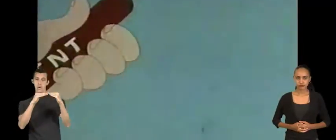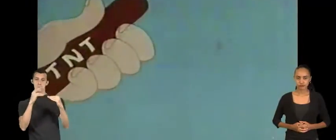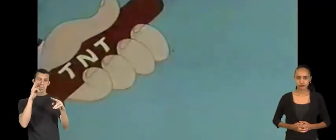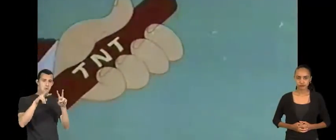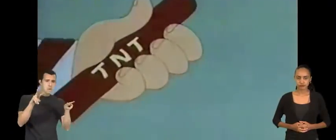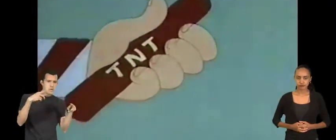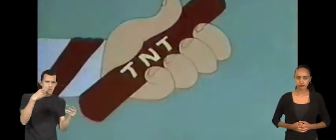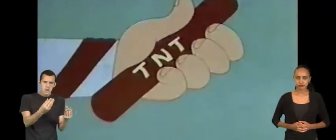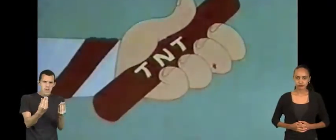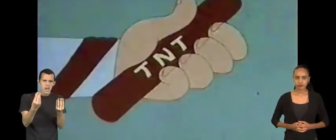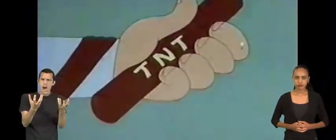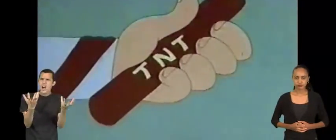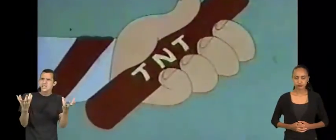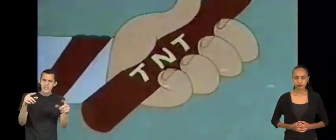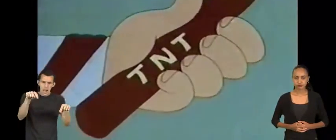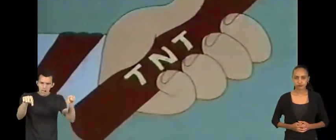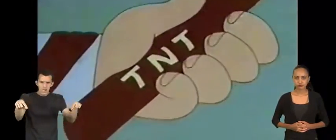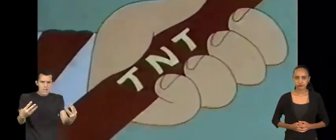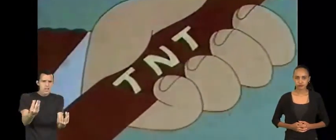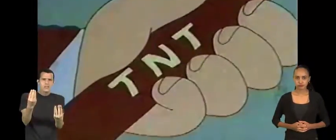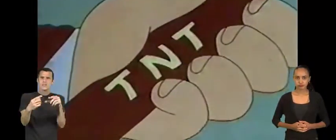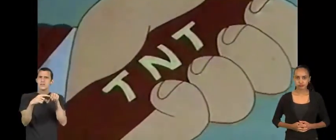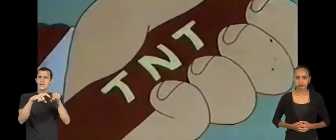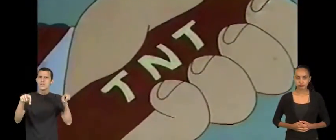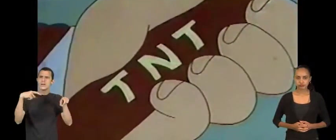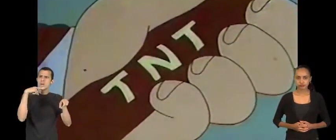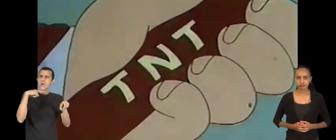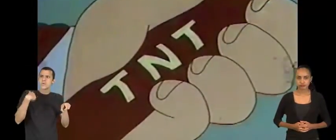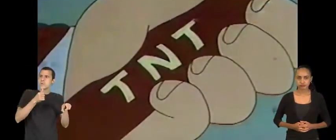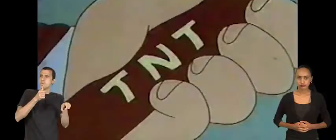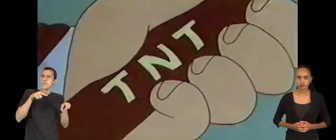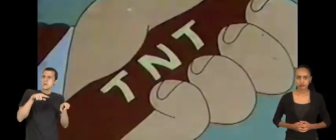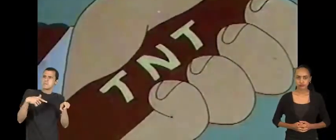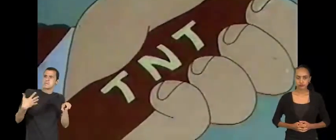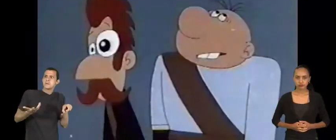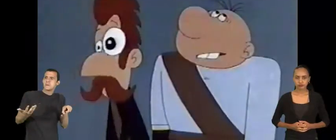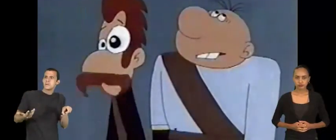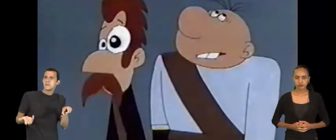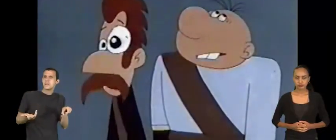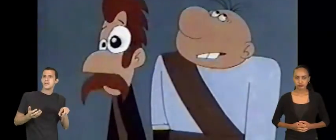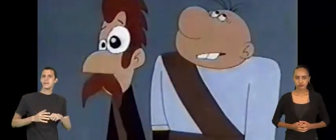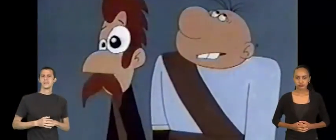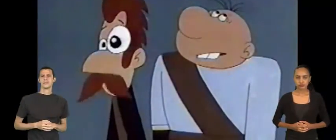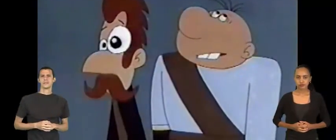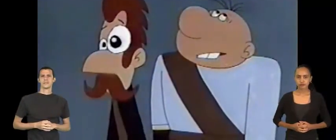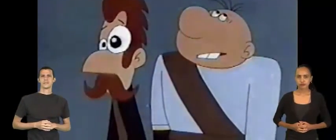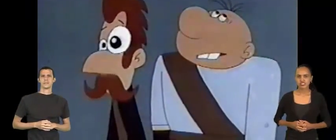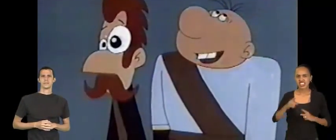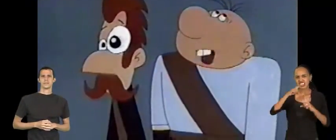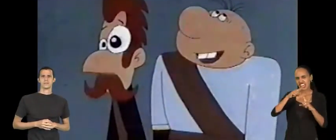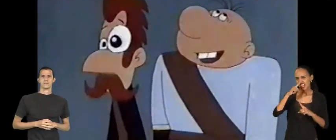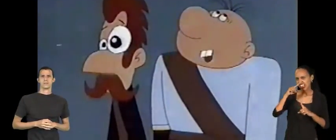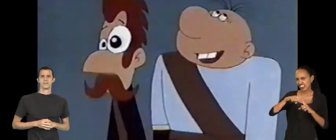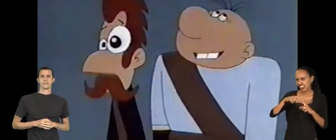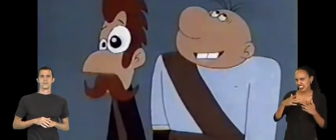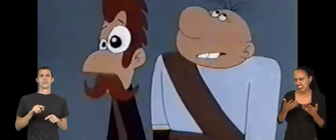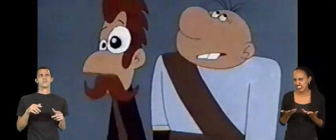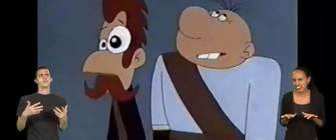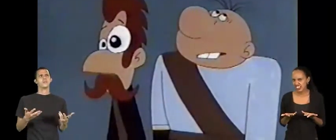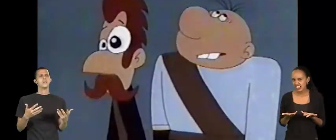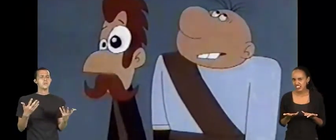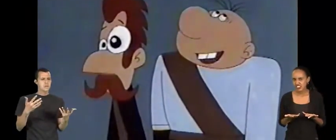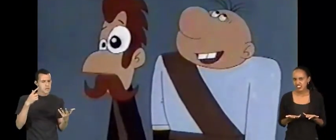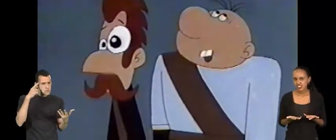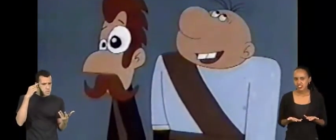y resulta que está lleno de tubitos sospechosos y rojos, como este. ¡TNT! Eso me